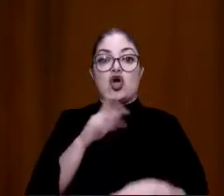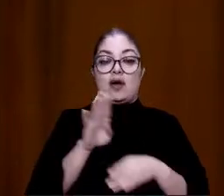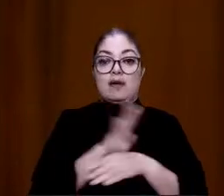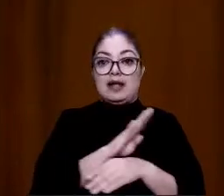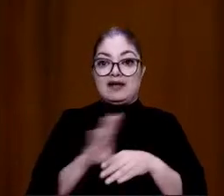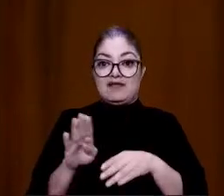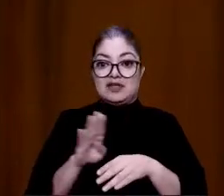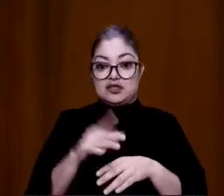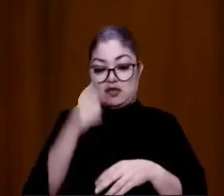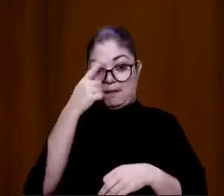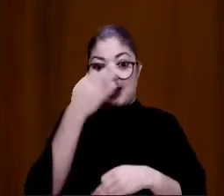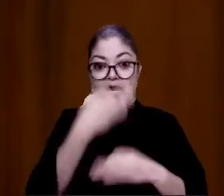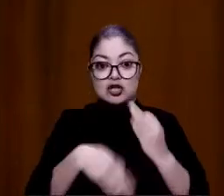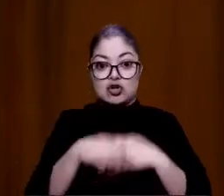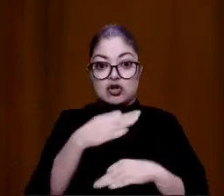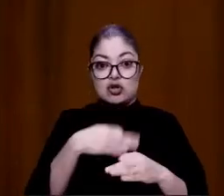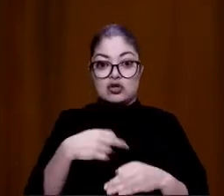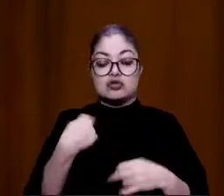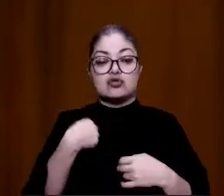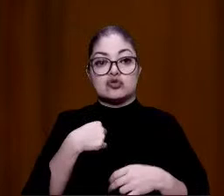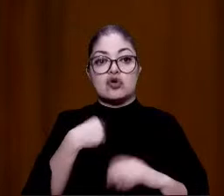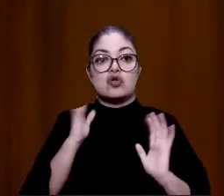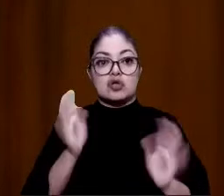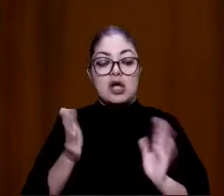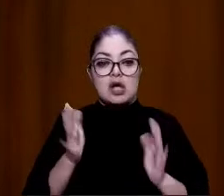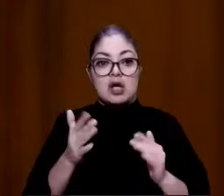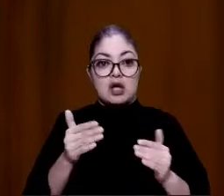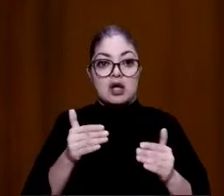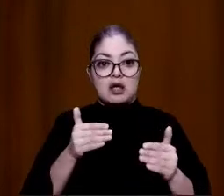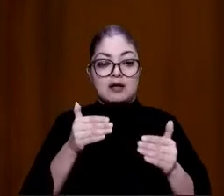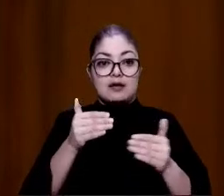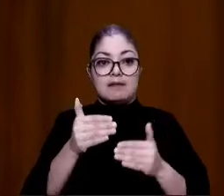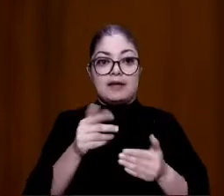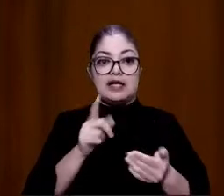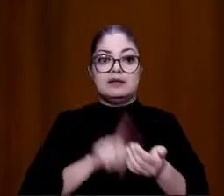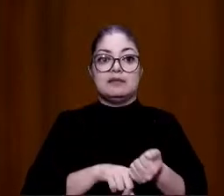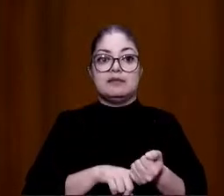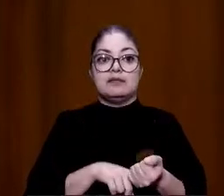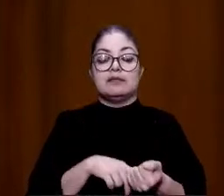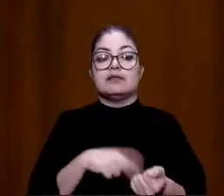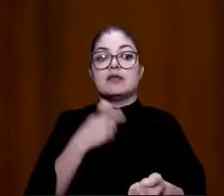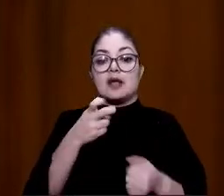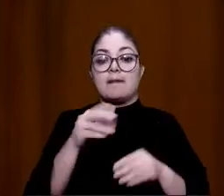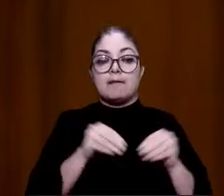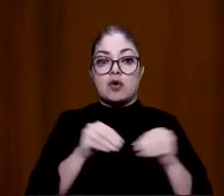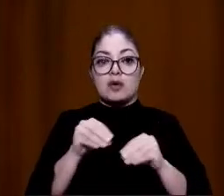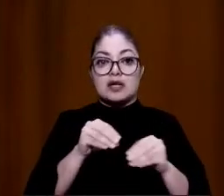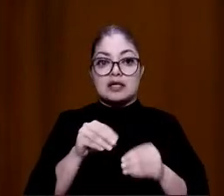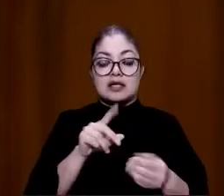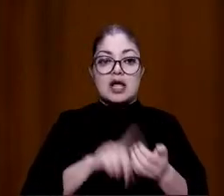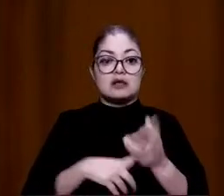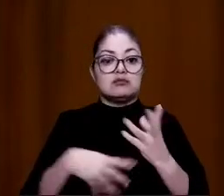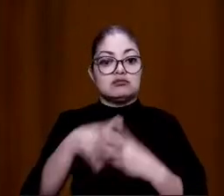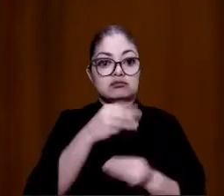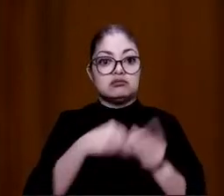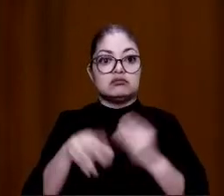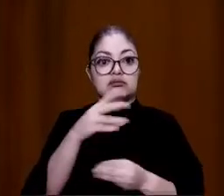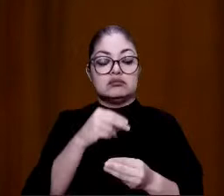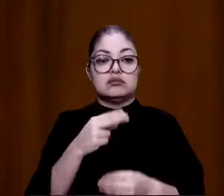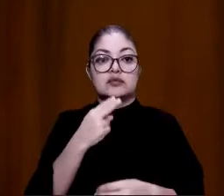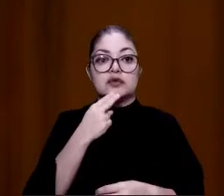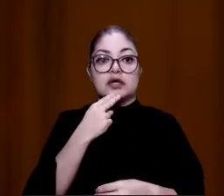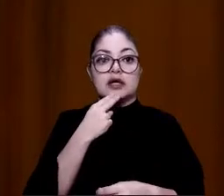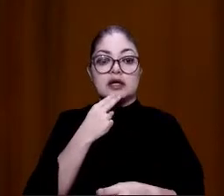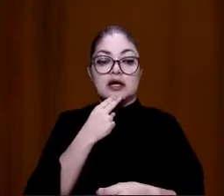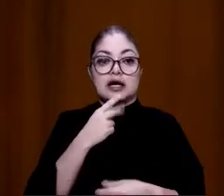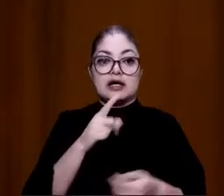todos. Nosotros ya nos adelantamos, hicimos un programa que le llamamos PIMUS, que es de movilidad urbana sustentable, y identificamos